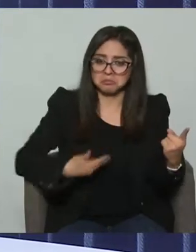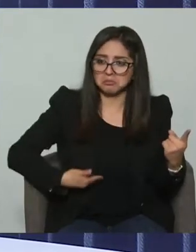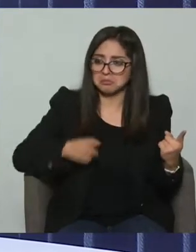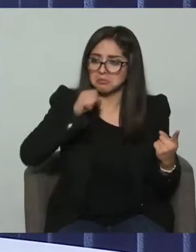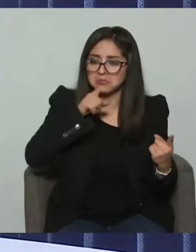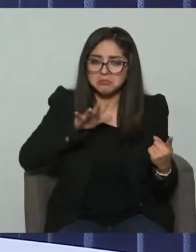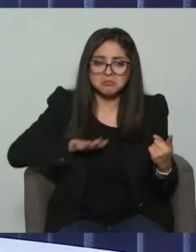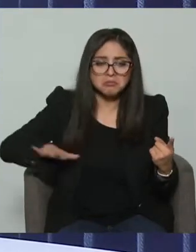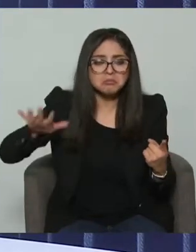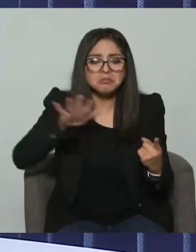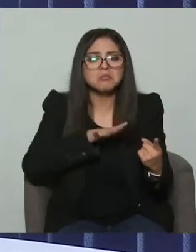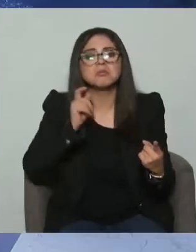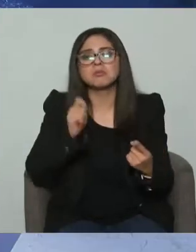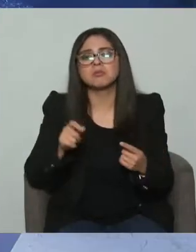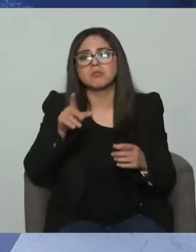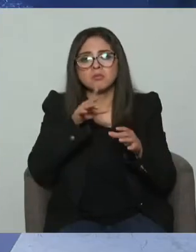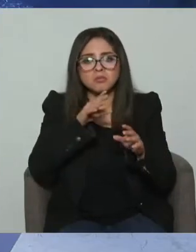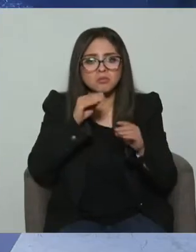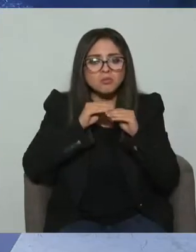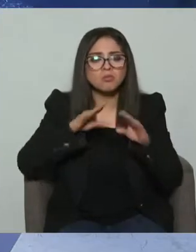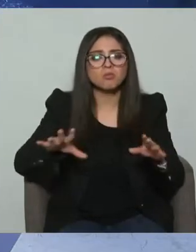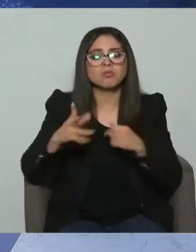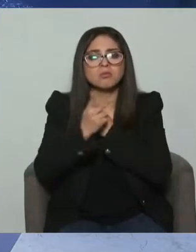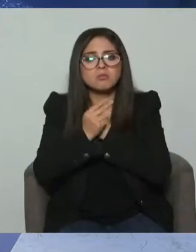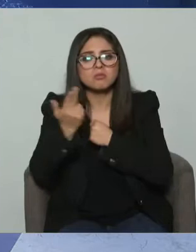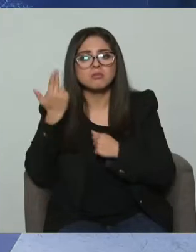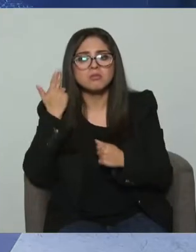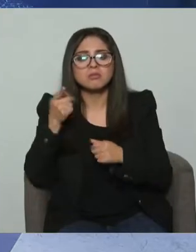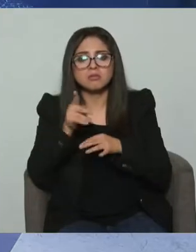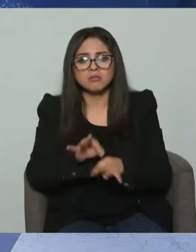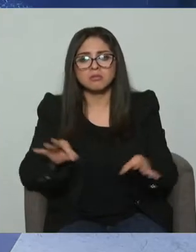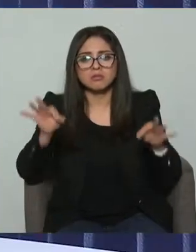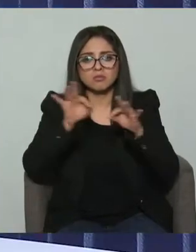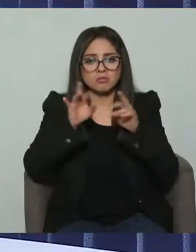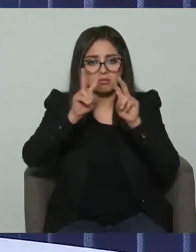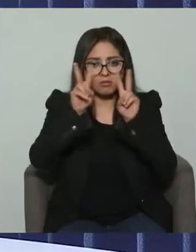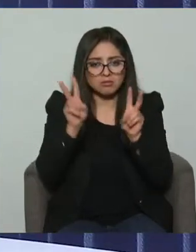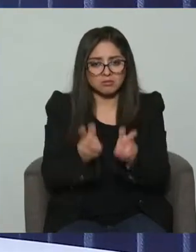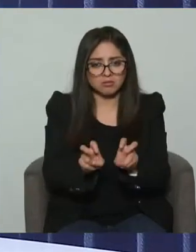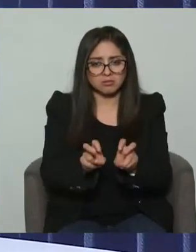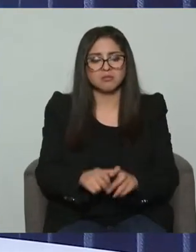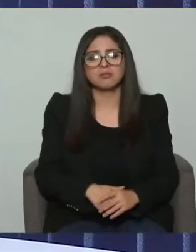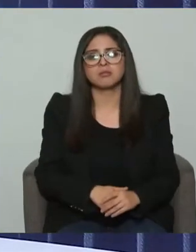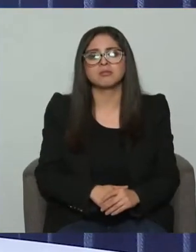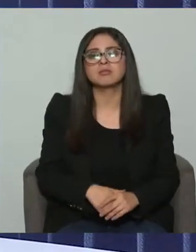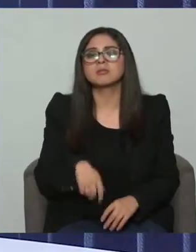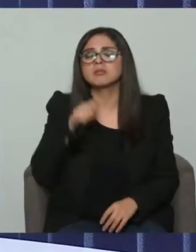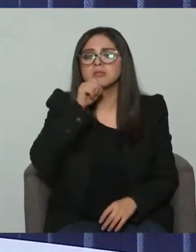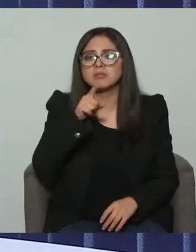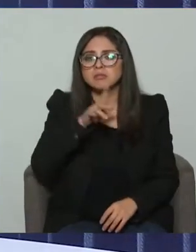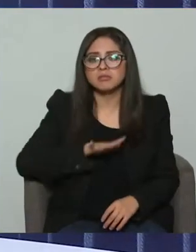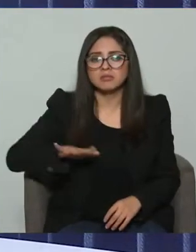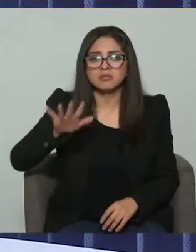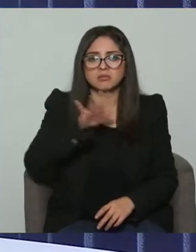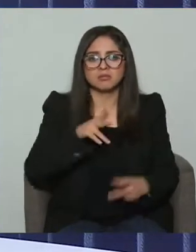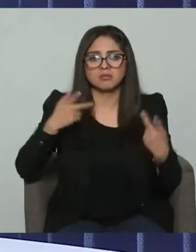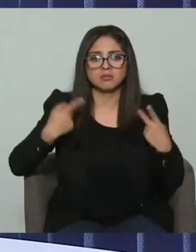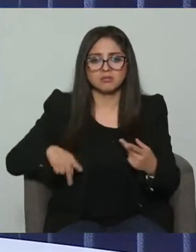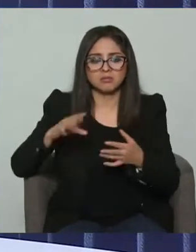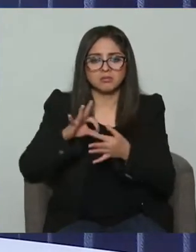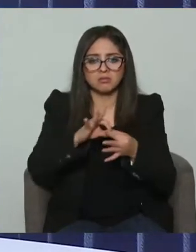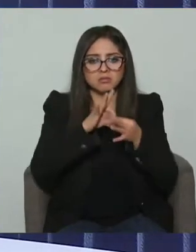los medios, el compromiso social que tenemos los medios para difundir este tema tan importante. La sociedad en su conjunto